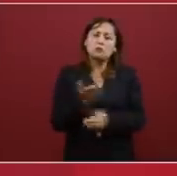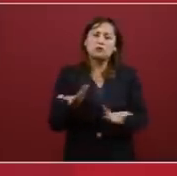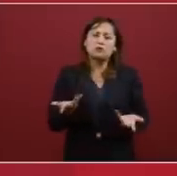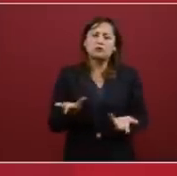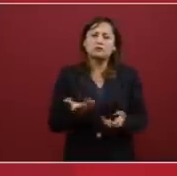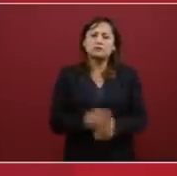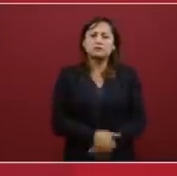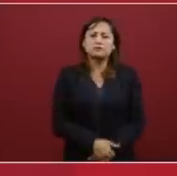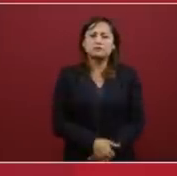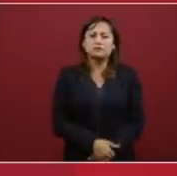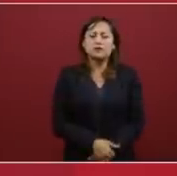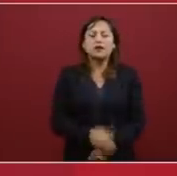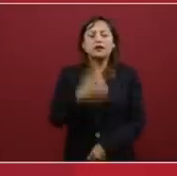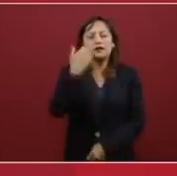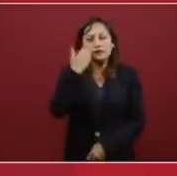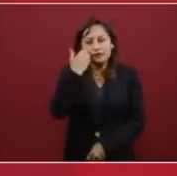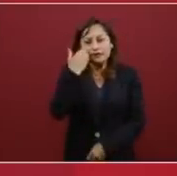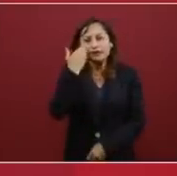no se concentre